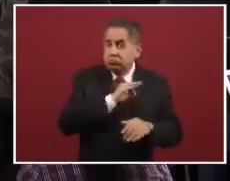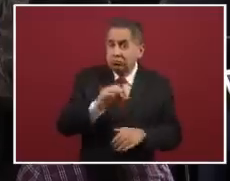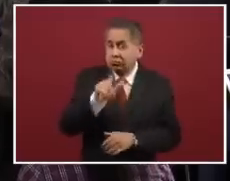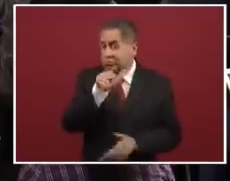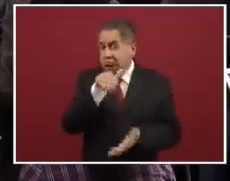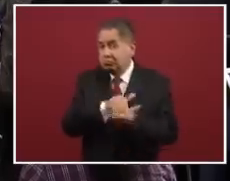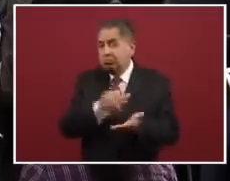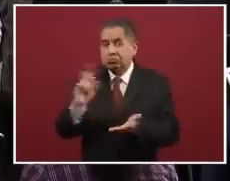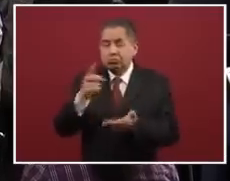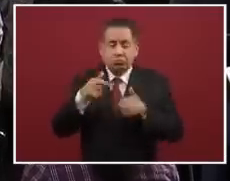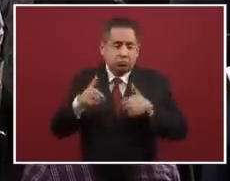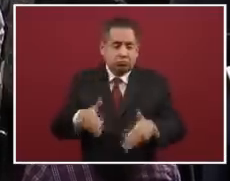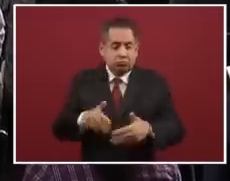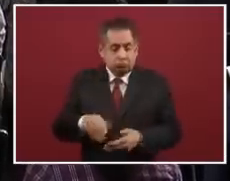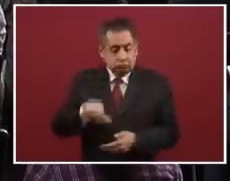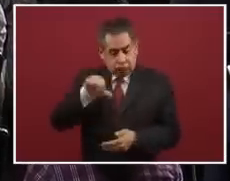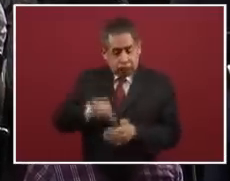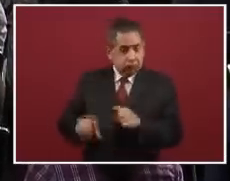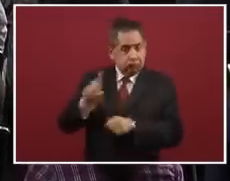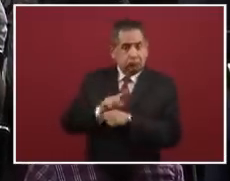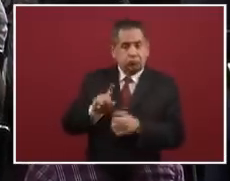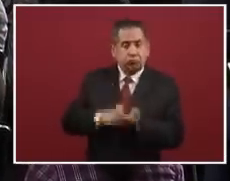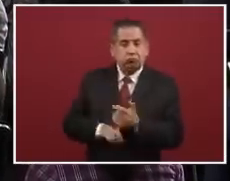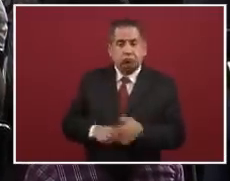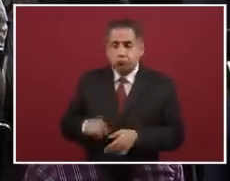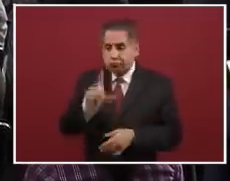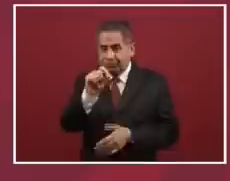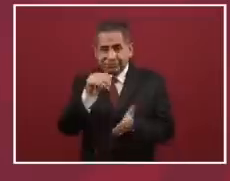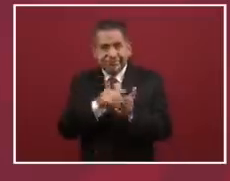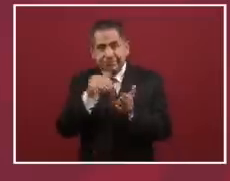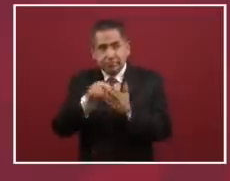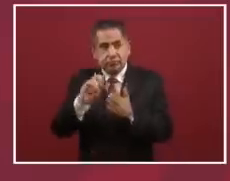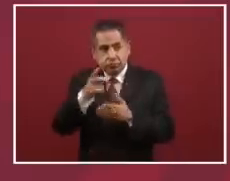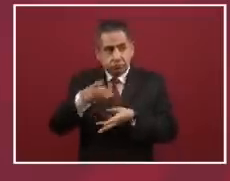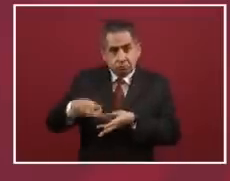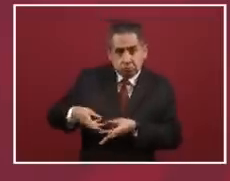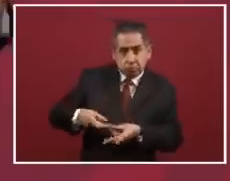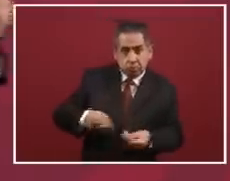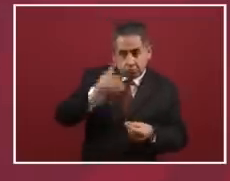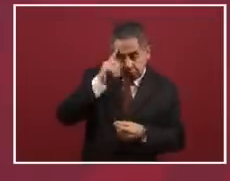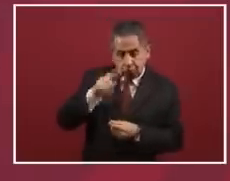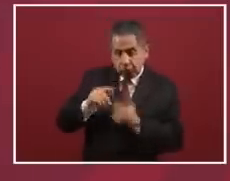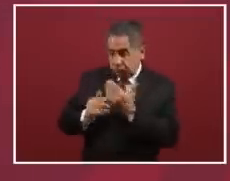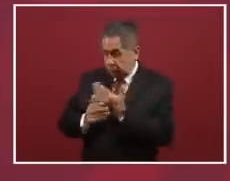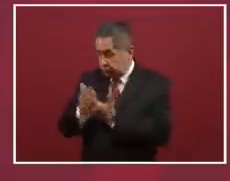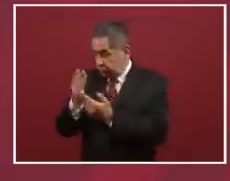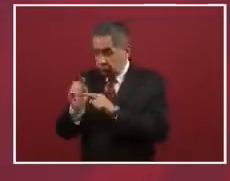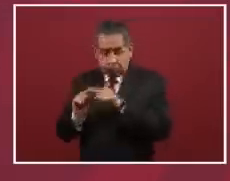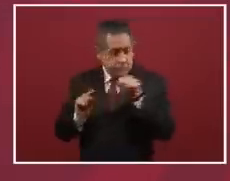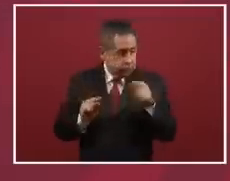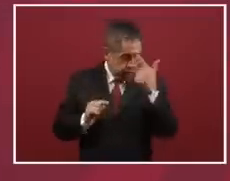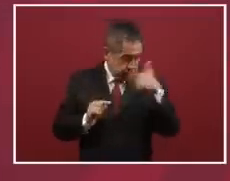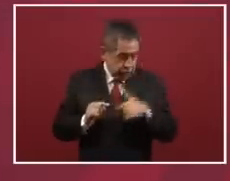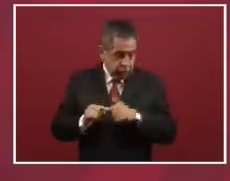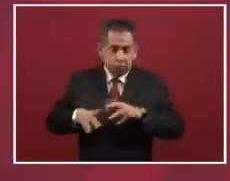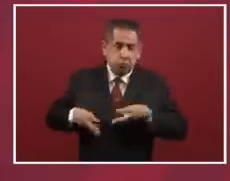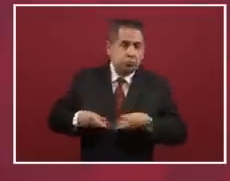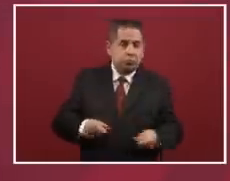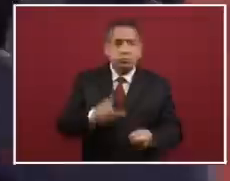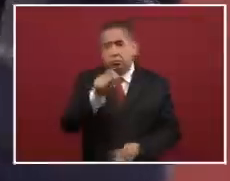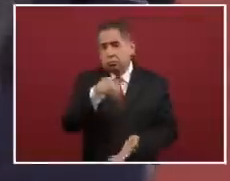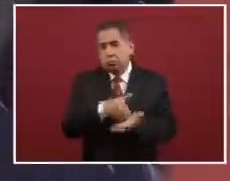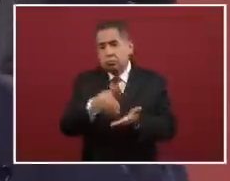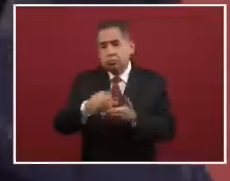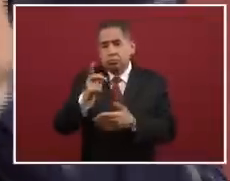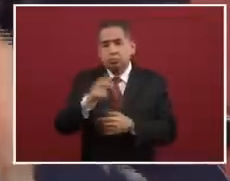que el día de hoy, nada más el día de hoy, son 20 millones de dólares, entre que amaneció y anocheció, porque es lo